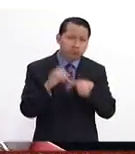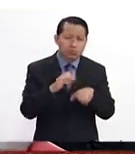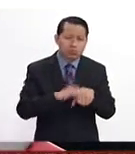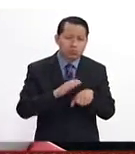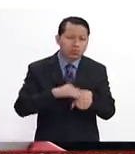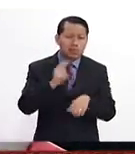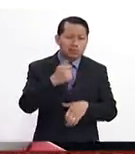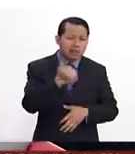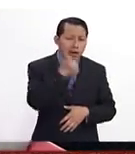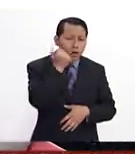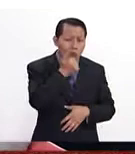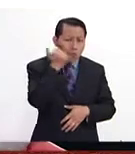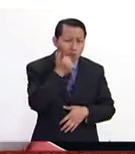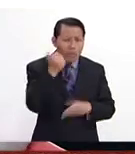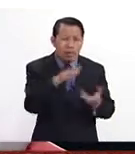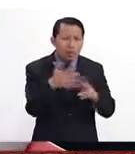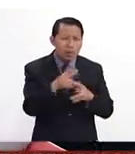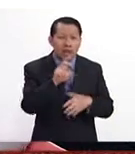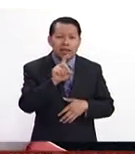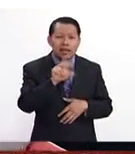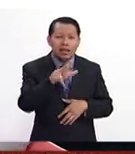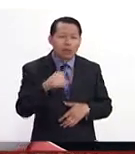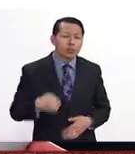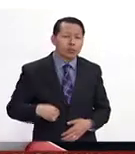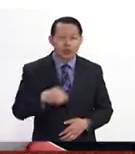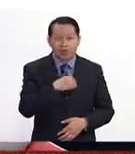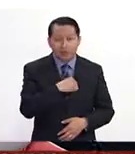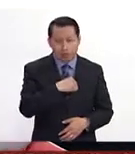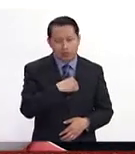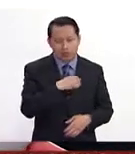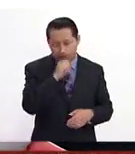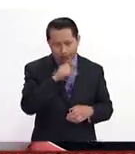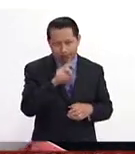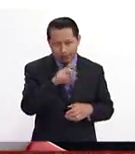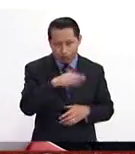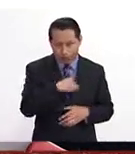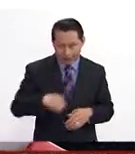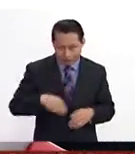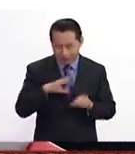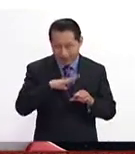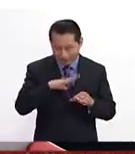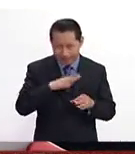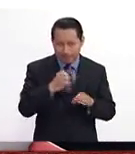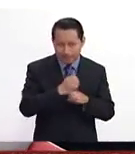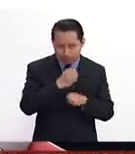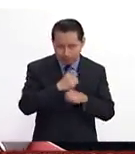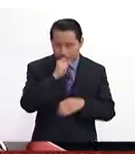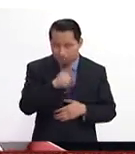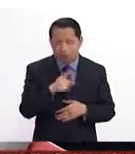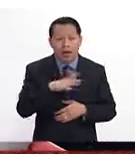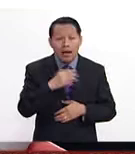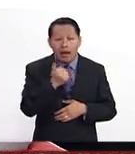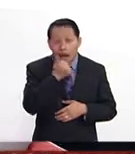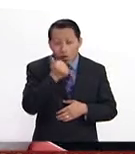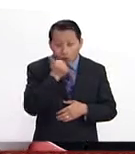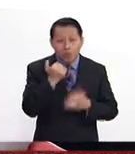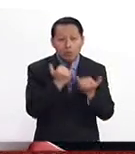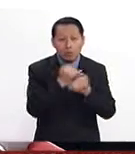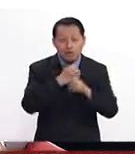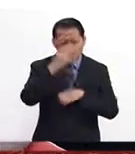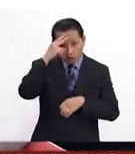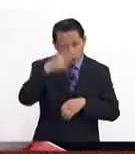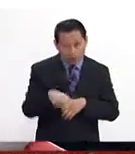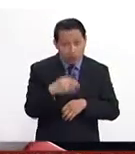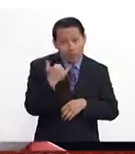alumnos de 38 municipios del estado pero también tenemos alumnos del estado de mexico